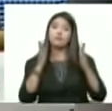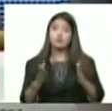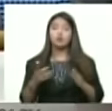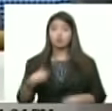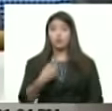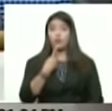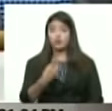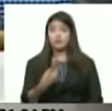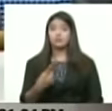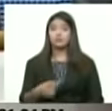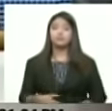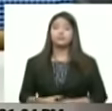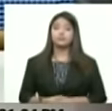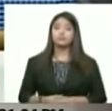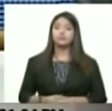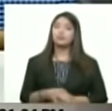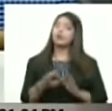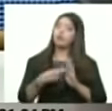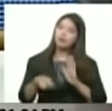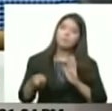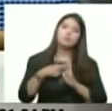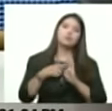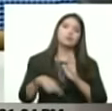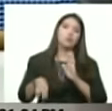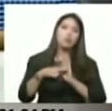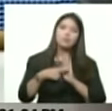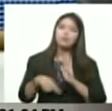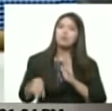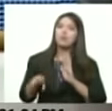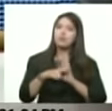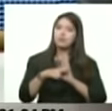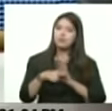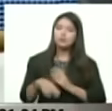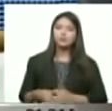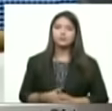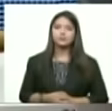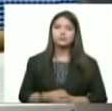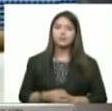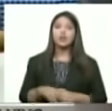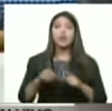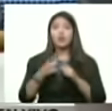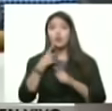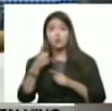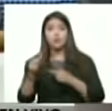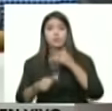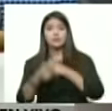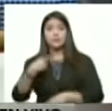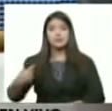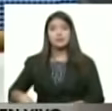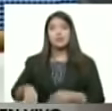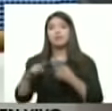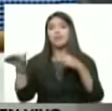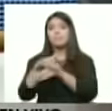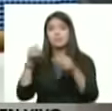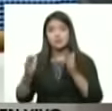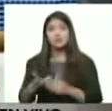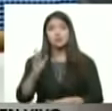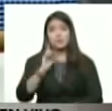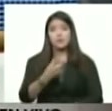digo, y lo repito y lo ratifico, como lo ha venido haciendo nuestro vicepresidente, nuestros ministros del Gabinete